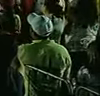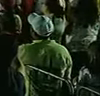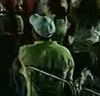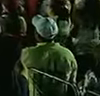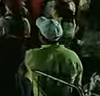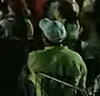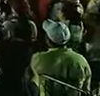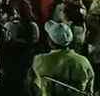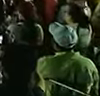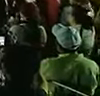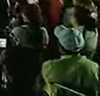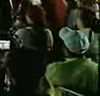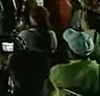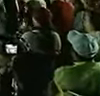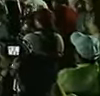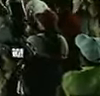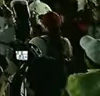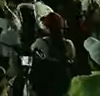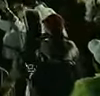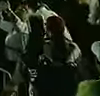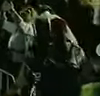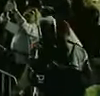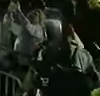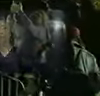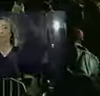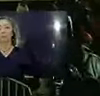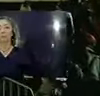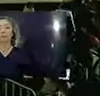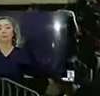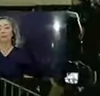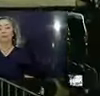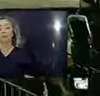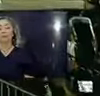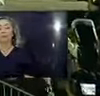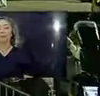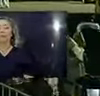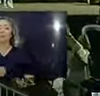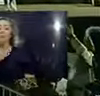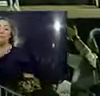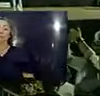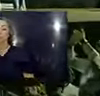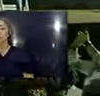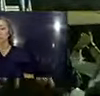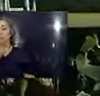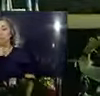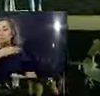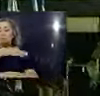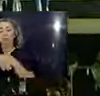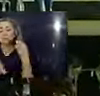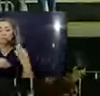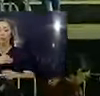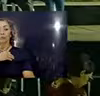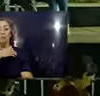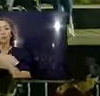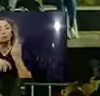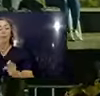bardo Muchas gracias muy buenas noches a todos a